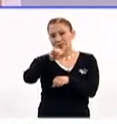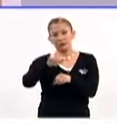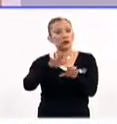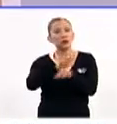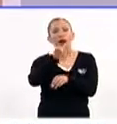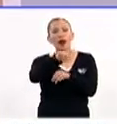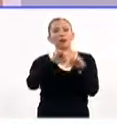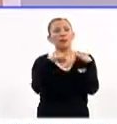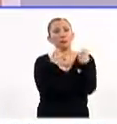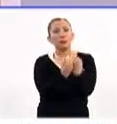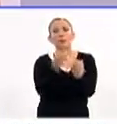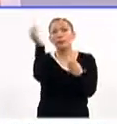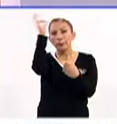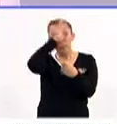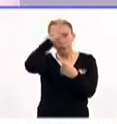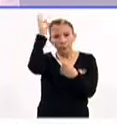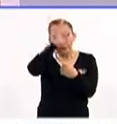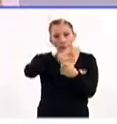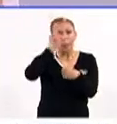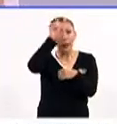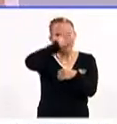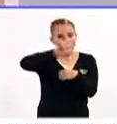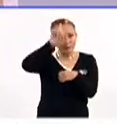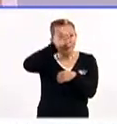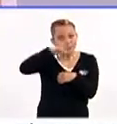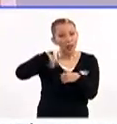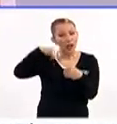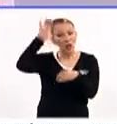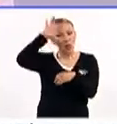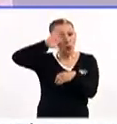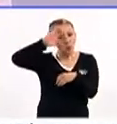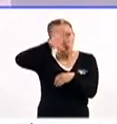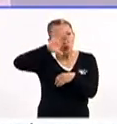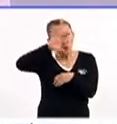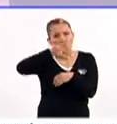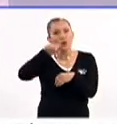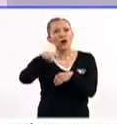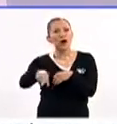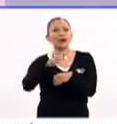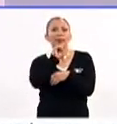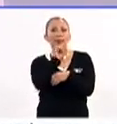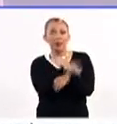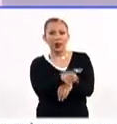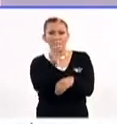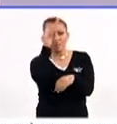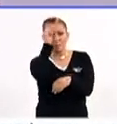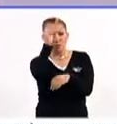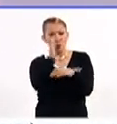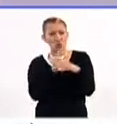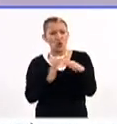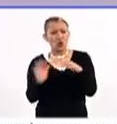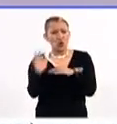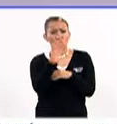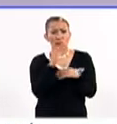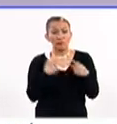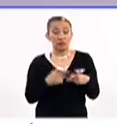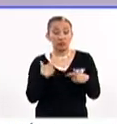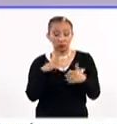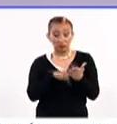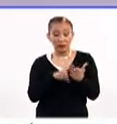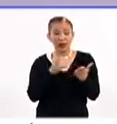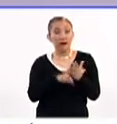era uno de los organismos de filosofía, asesores de la cultura y de pues el intelectualismo de nuestro país. Así que